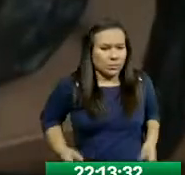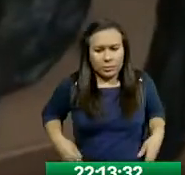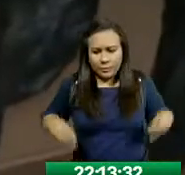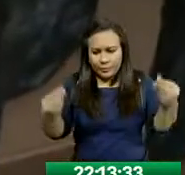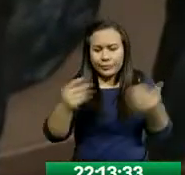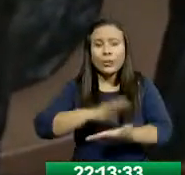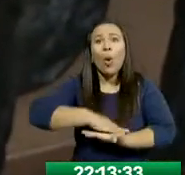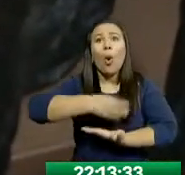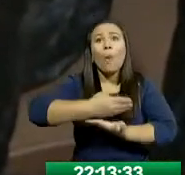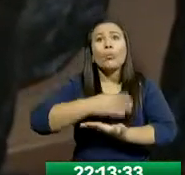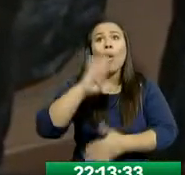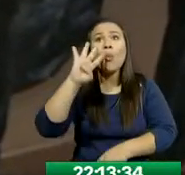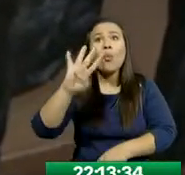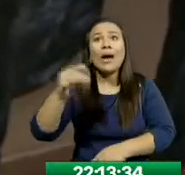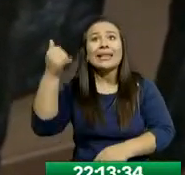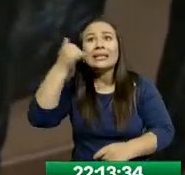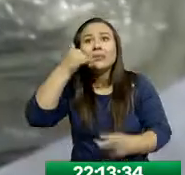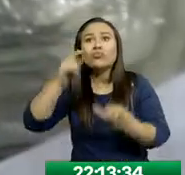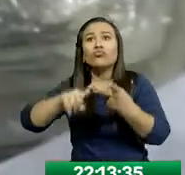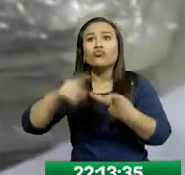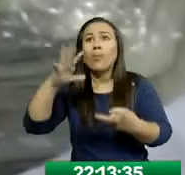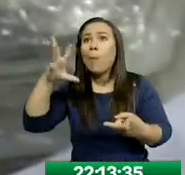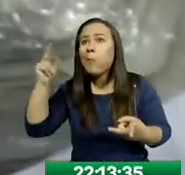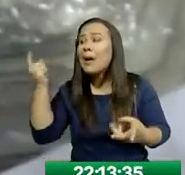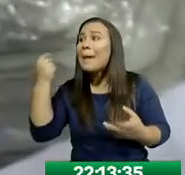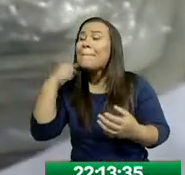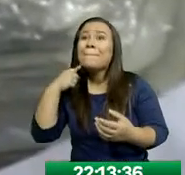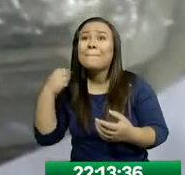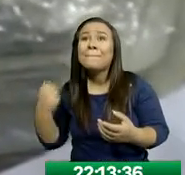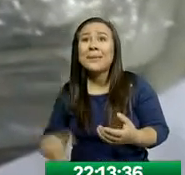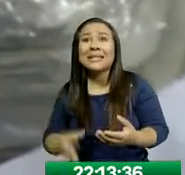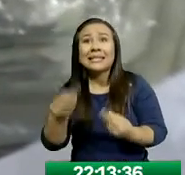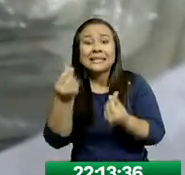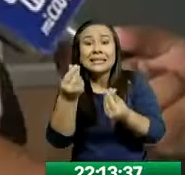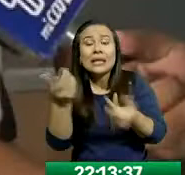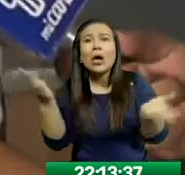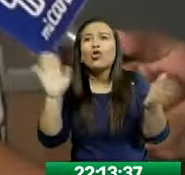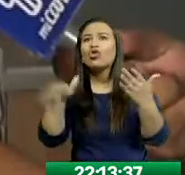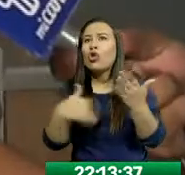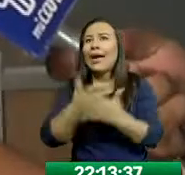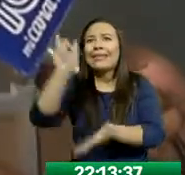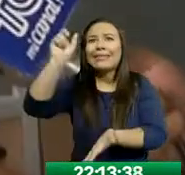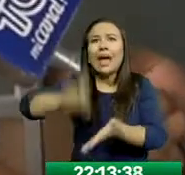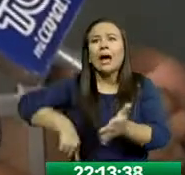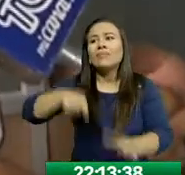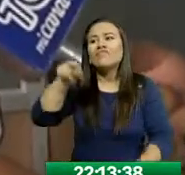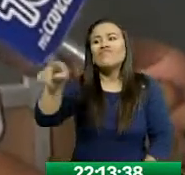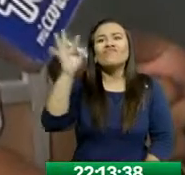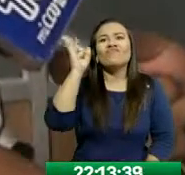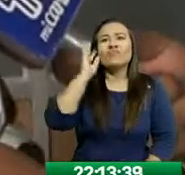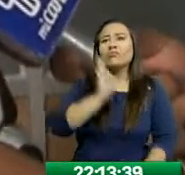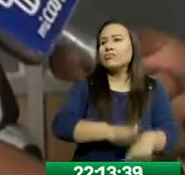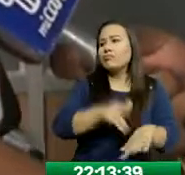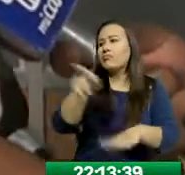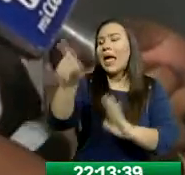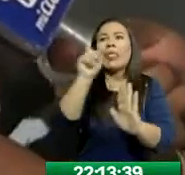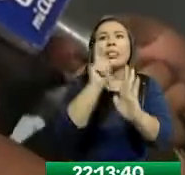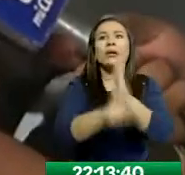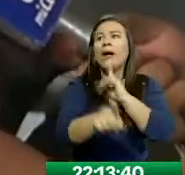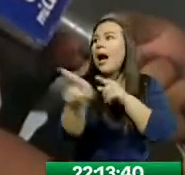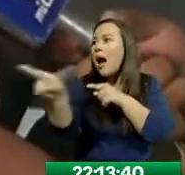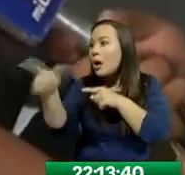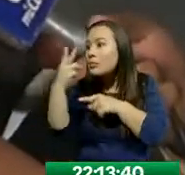laptops, sin sus celulares, sin su dinero y sin sus tarjetas de crédito. Este delito se comete cuando